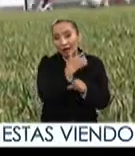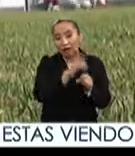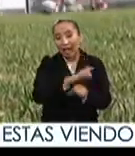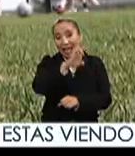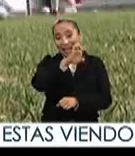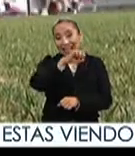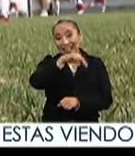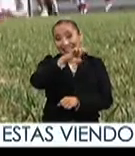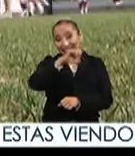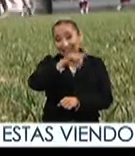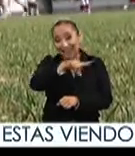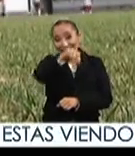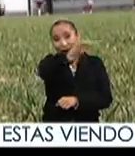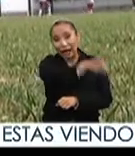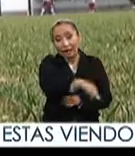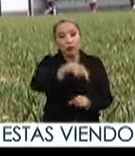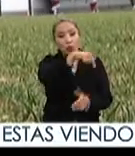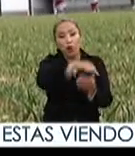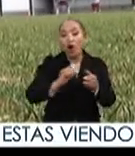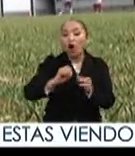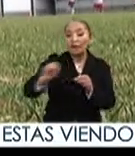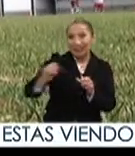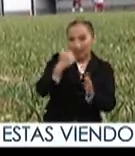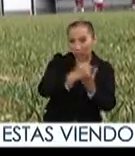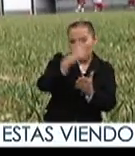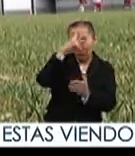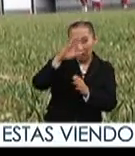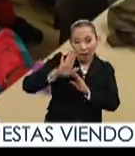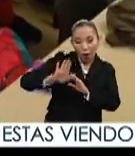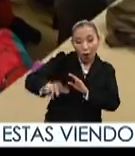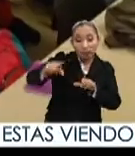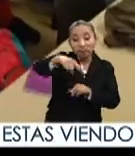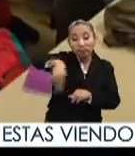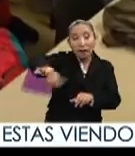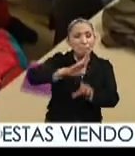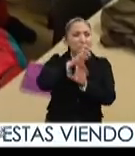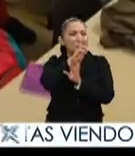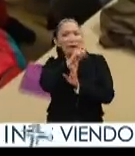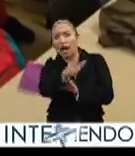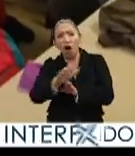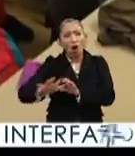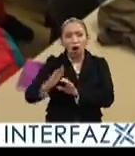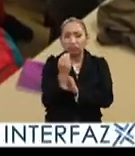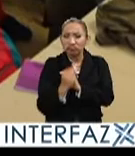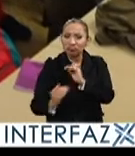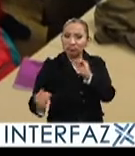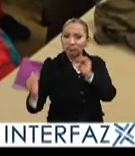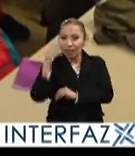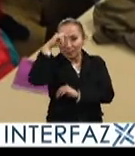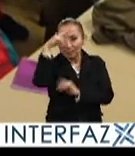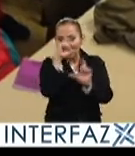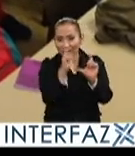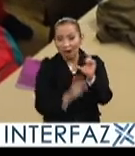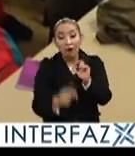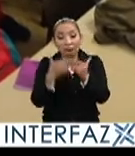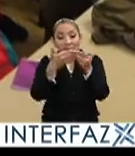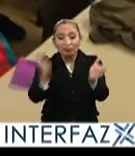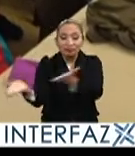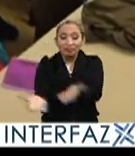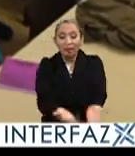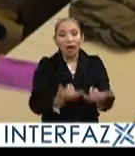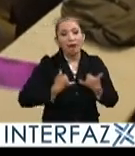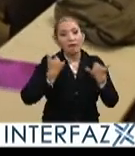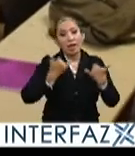de Entrenadores Deportivos, ubicada al oriente de la Ciudad de México, es una de las mejores en su ramo en todo el país y abre sus